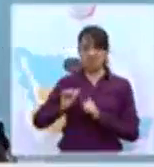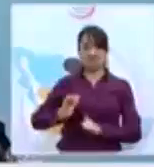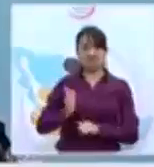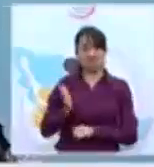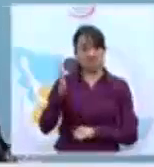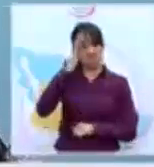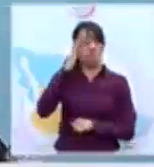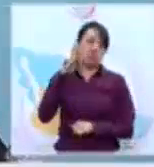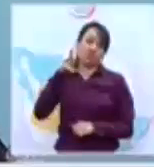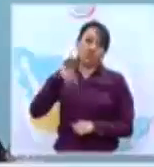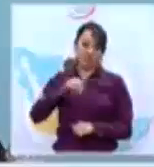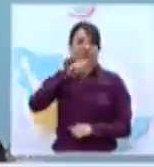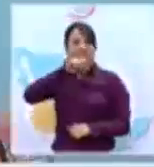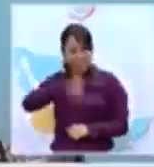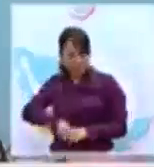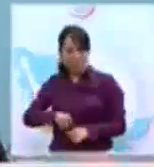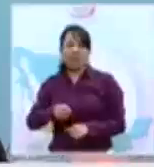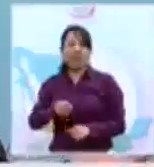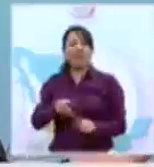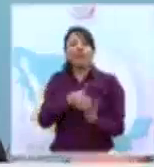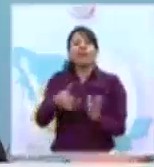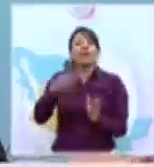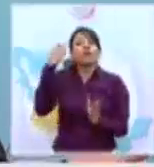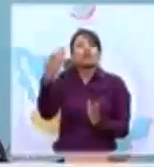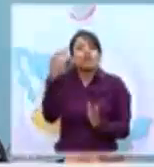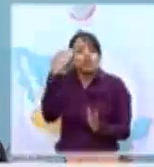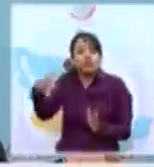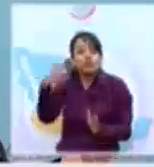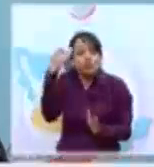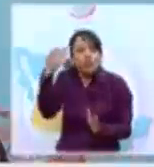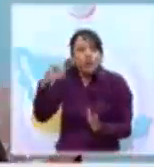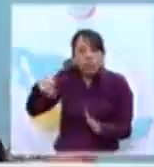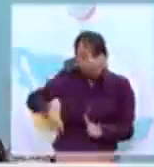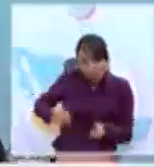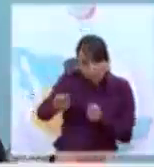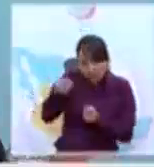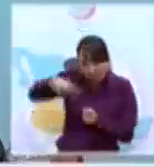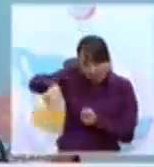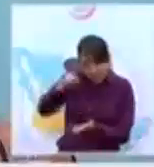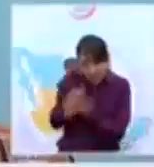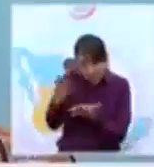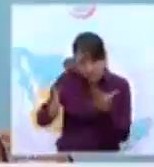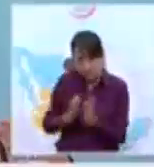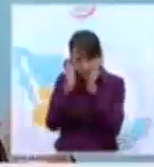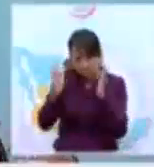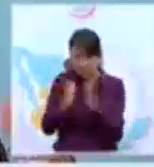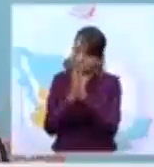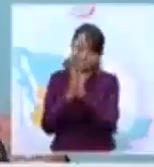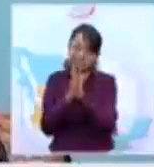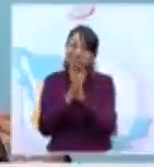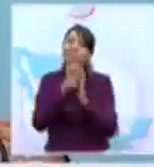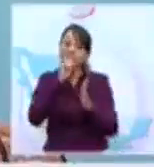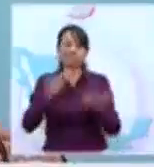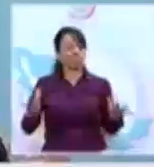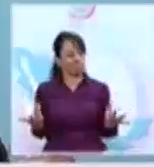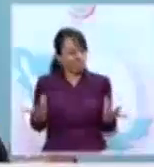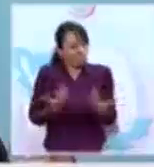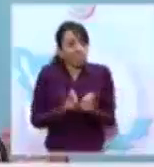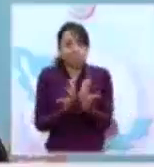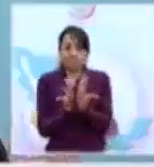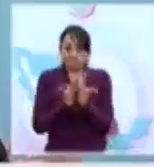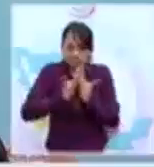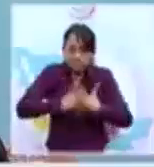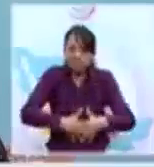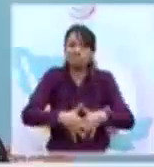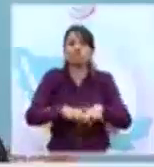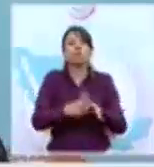tiene que existir los mecanismos para la participación, no nada más de la sociedad, sino también de las